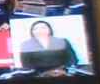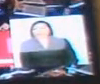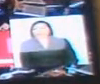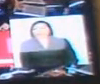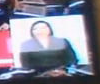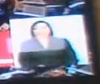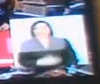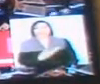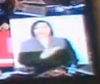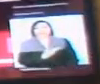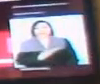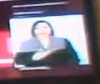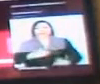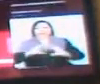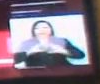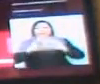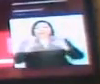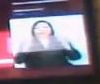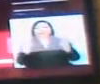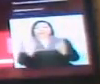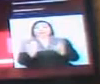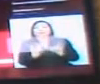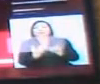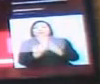directo, Radio Libertad. El Congreso de la República.